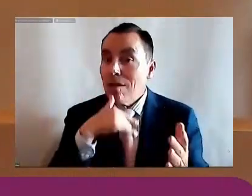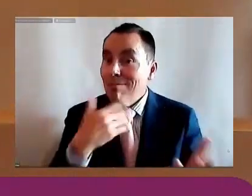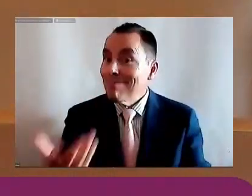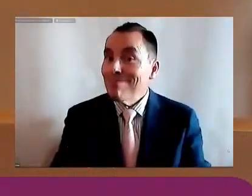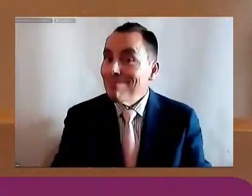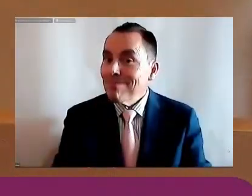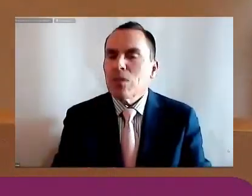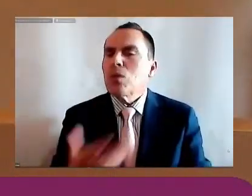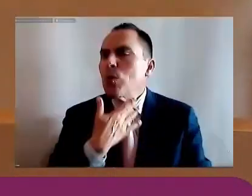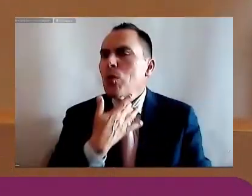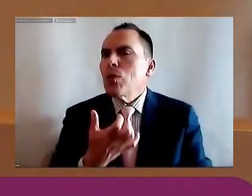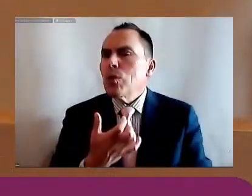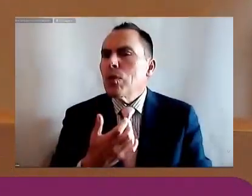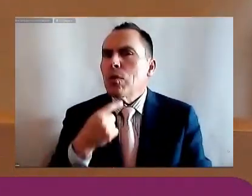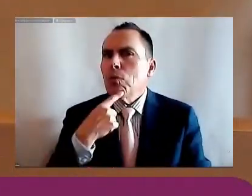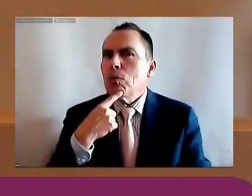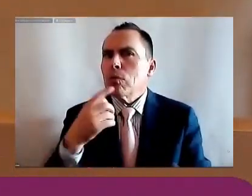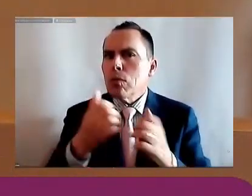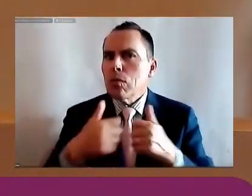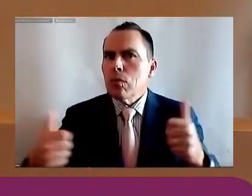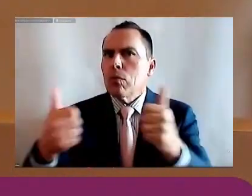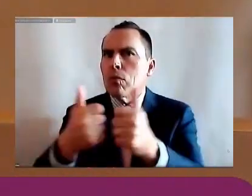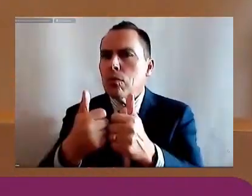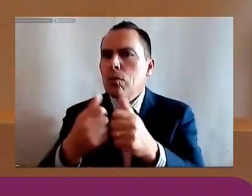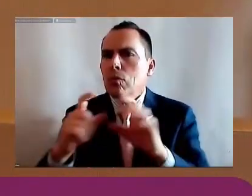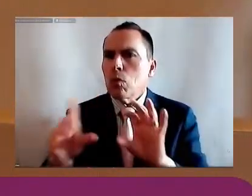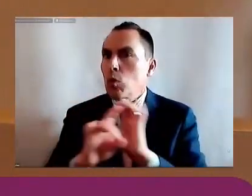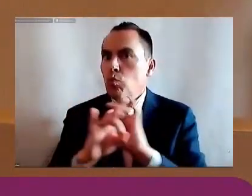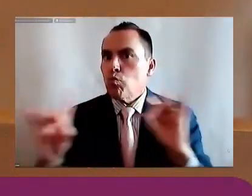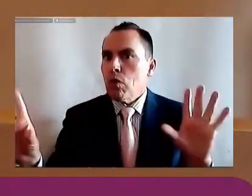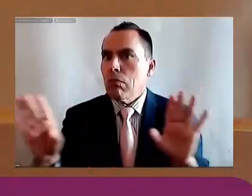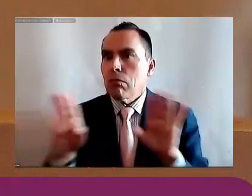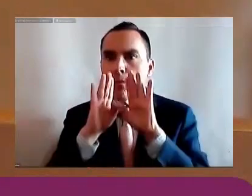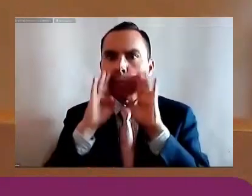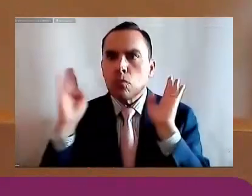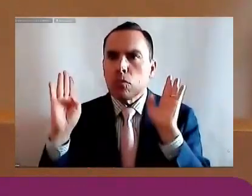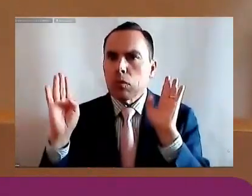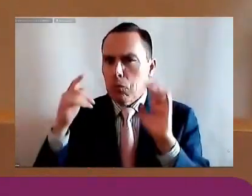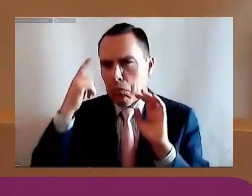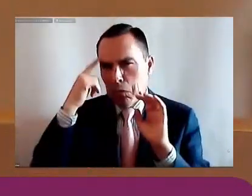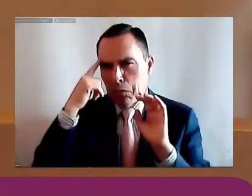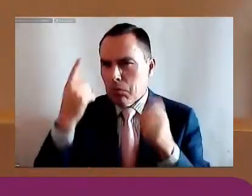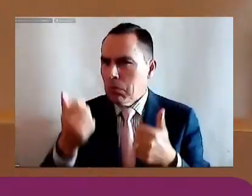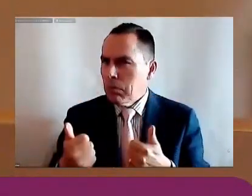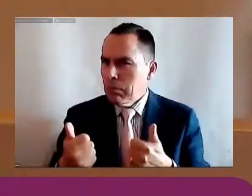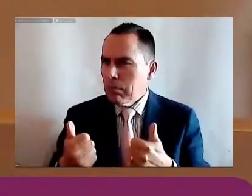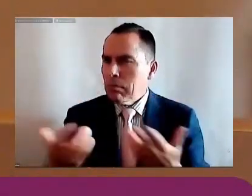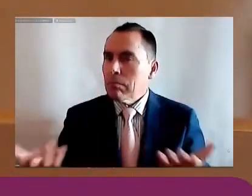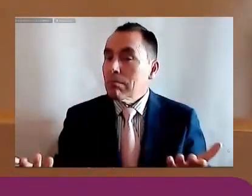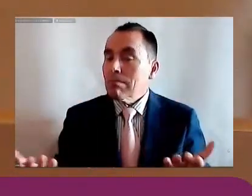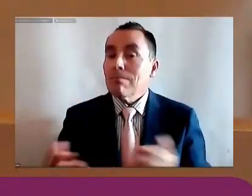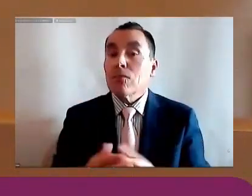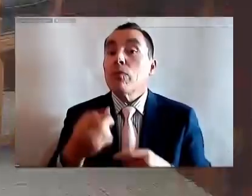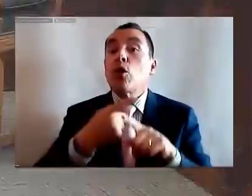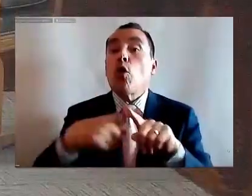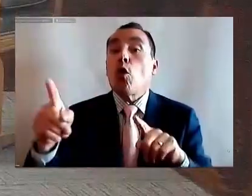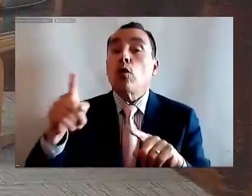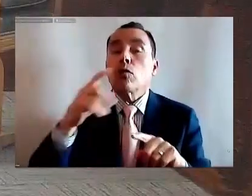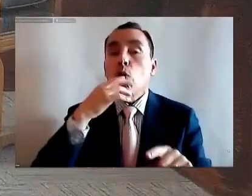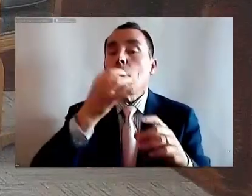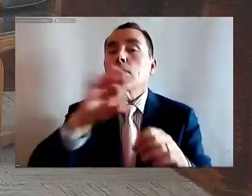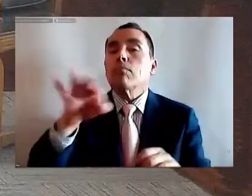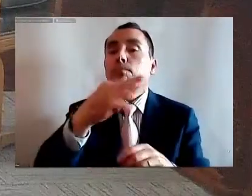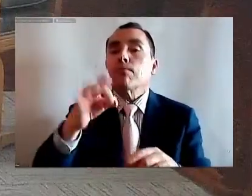entonces que los bufetes es todo impoluto y que jamás ha acosado a alguien, ¿no? Pero otra explicación mucho más sensata es que si tú eres abogado y demandas